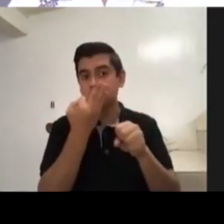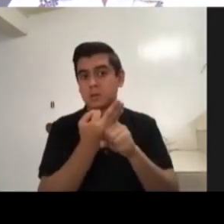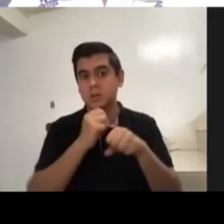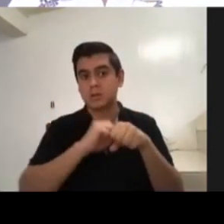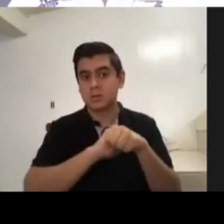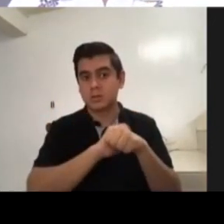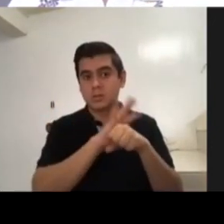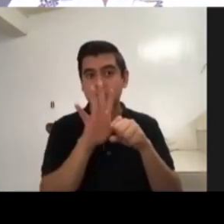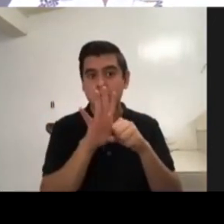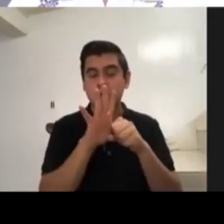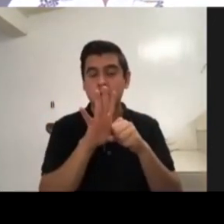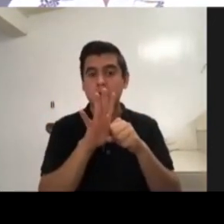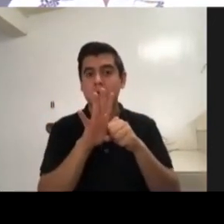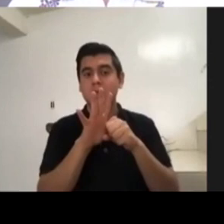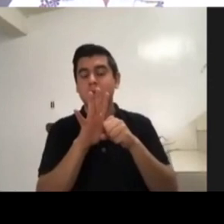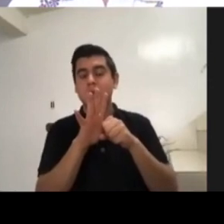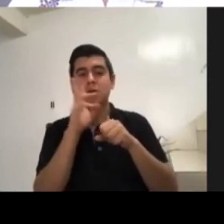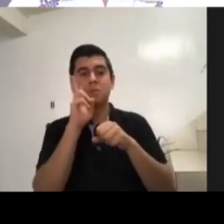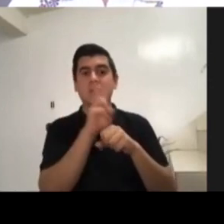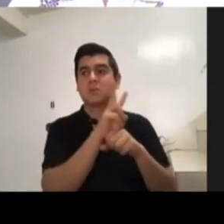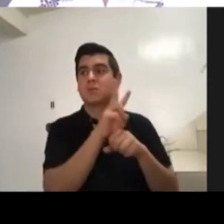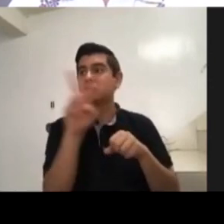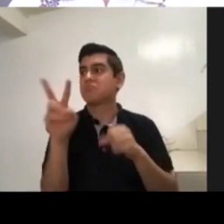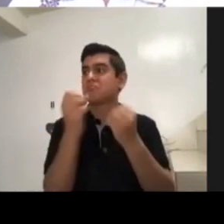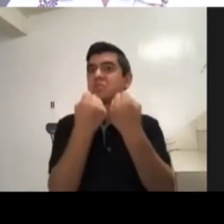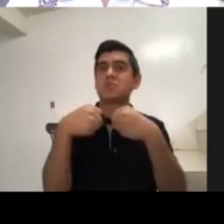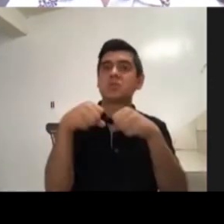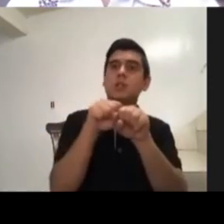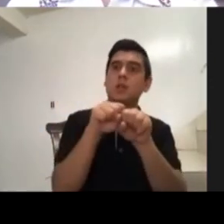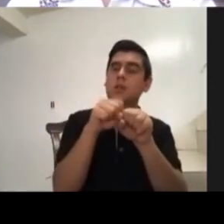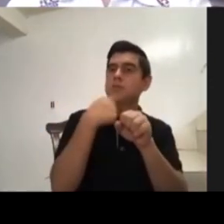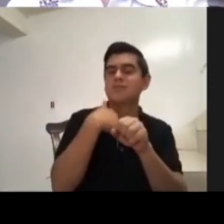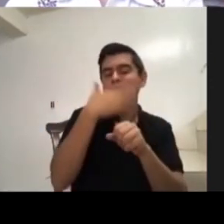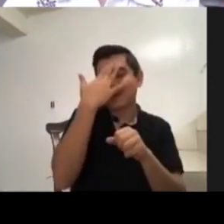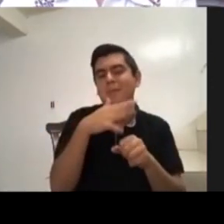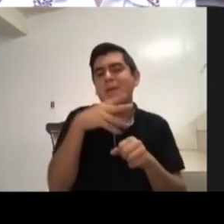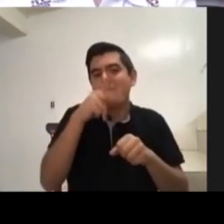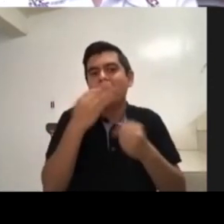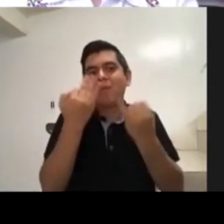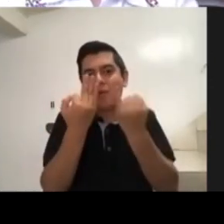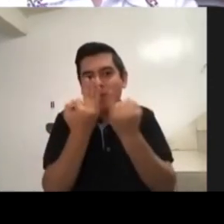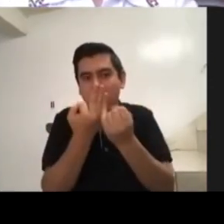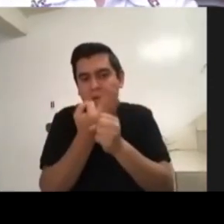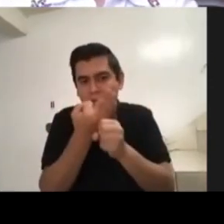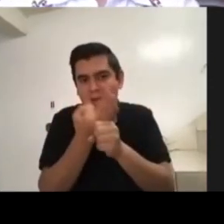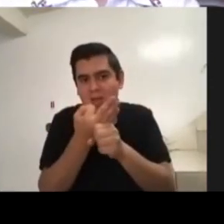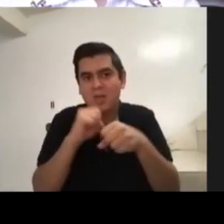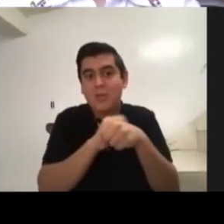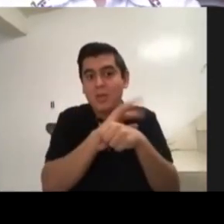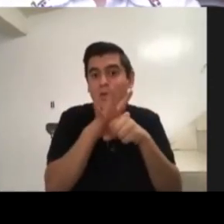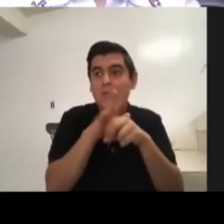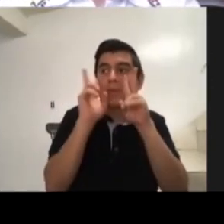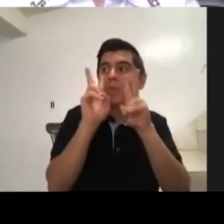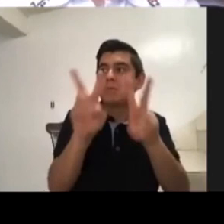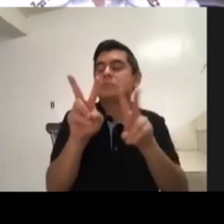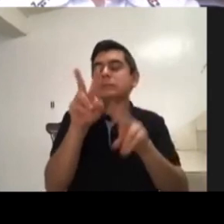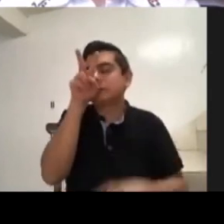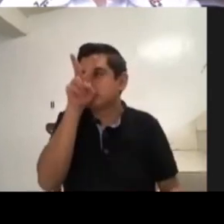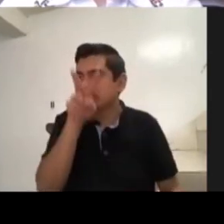digamos, desnudar lo que ya sabíamos, porque esto lo sabíamos y lo sabemos desde hace tiempo, tanto que